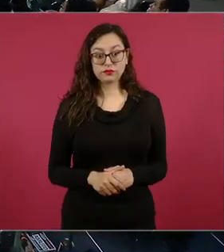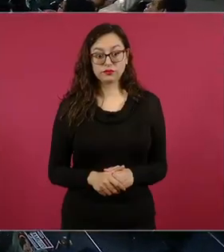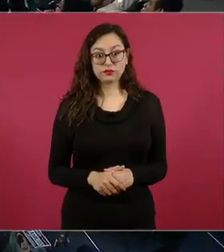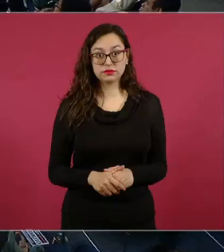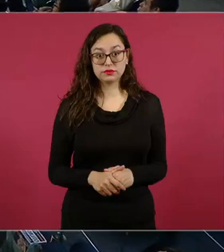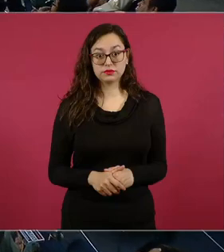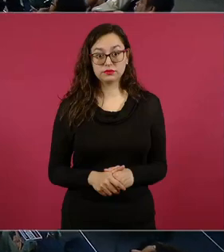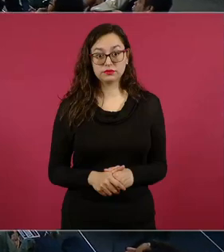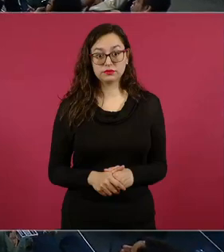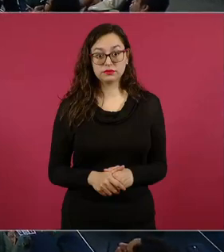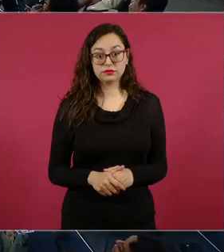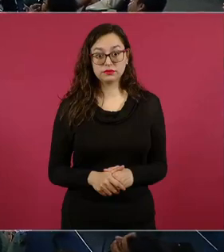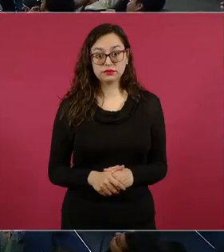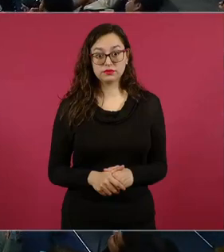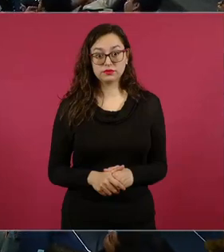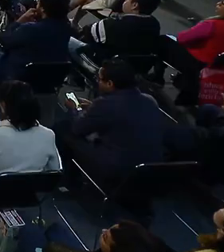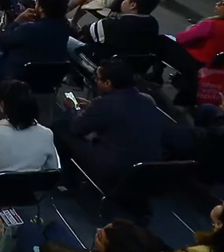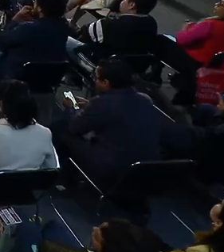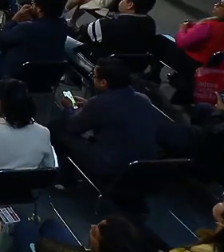Bueno,